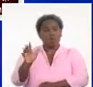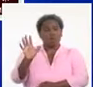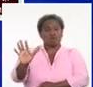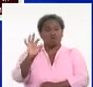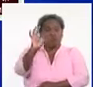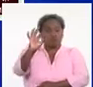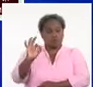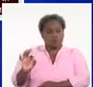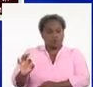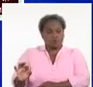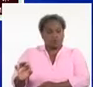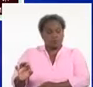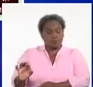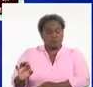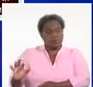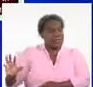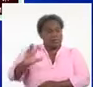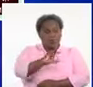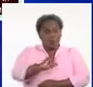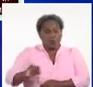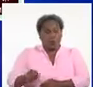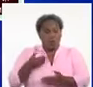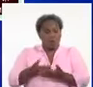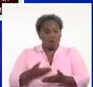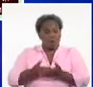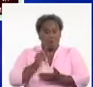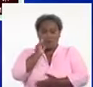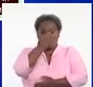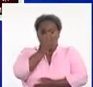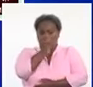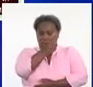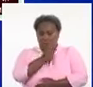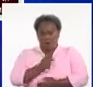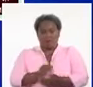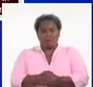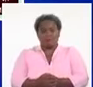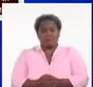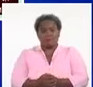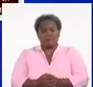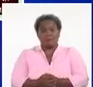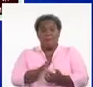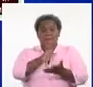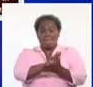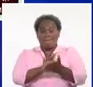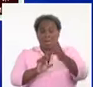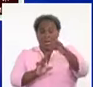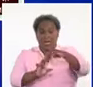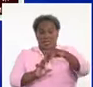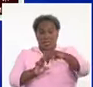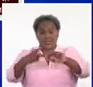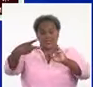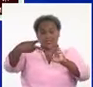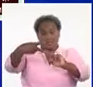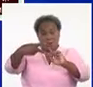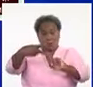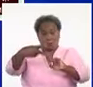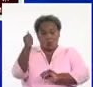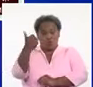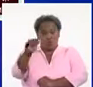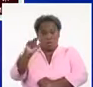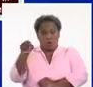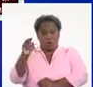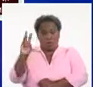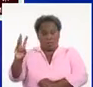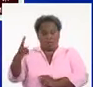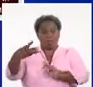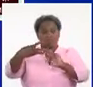24,5% de todas las muestras de Cuba, de esta provincia. Matanzas en segundo lugar, el 10,3%, Santiago